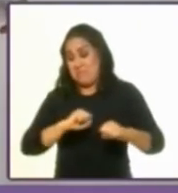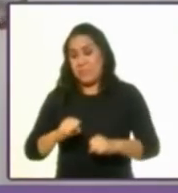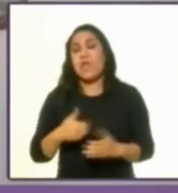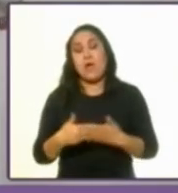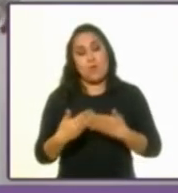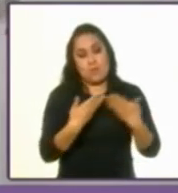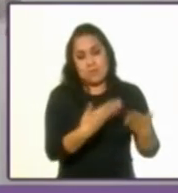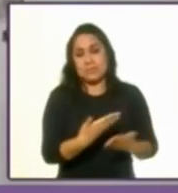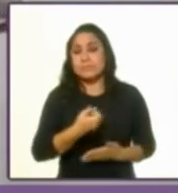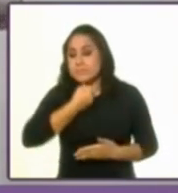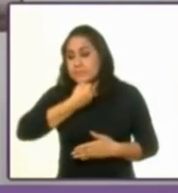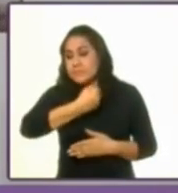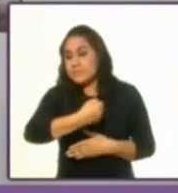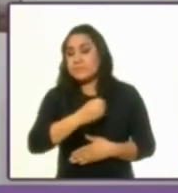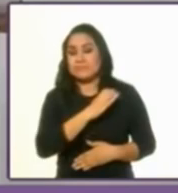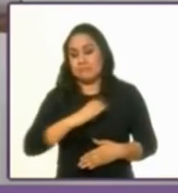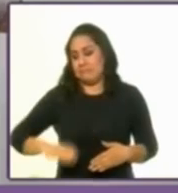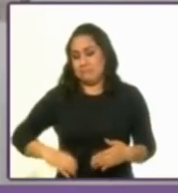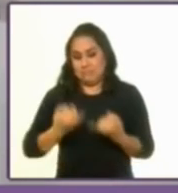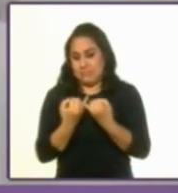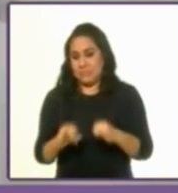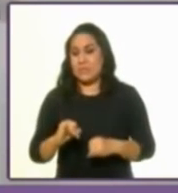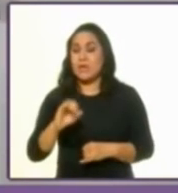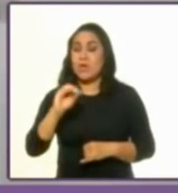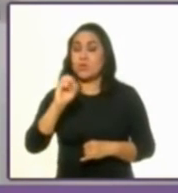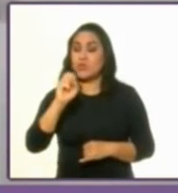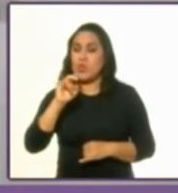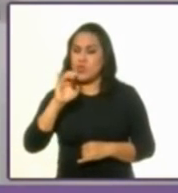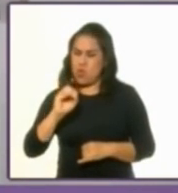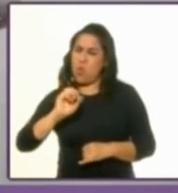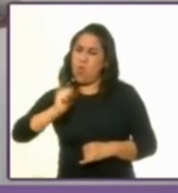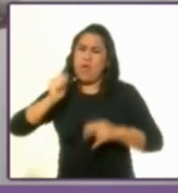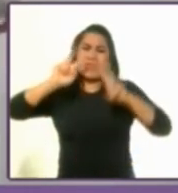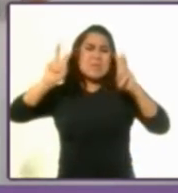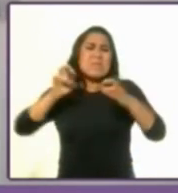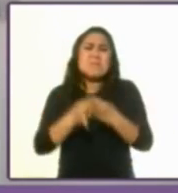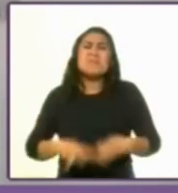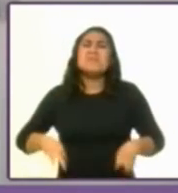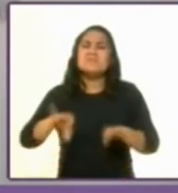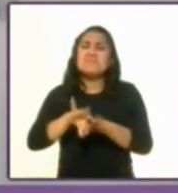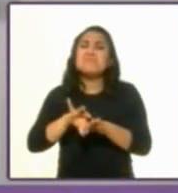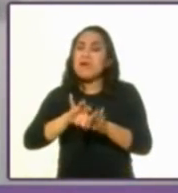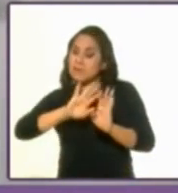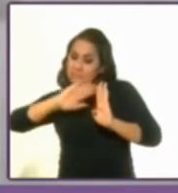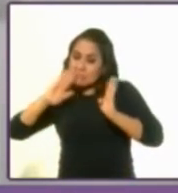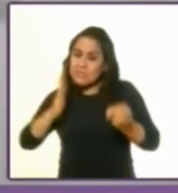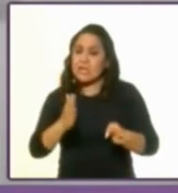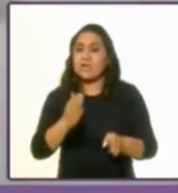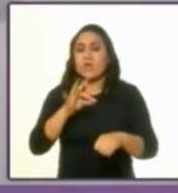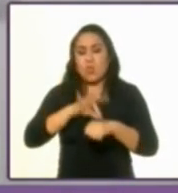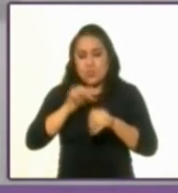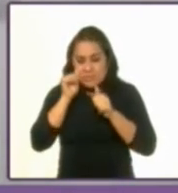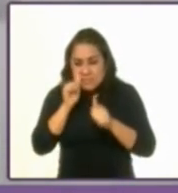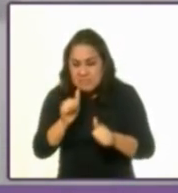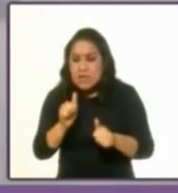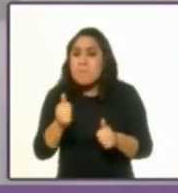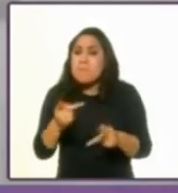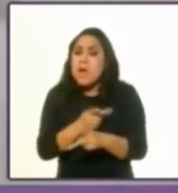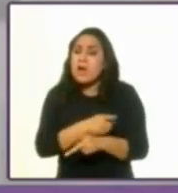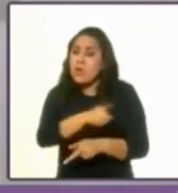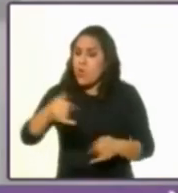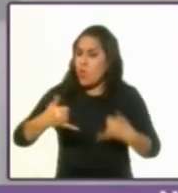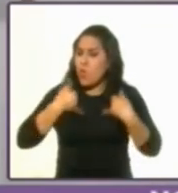la palabra la candidata sin partido lorena osornio otro tema importante en materia de salud y de desarrollo social es en vara el embarazo adolescente